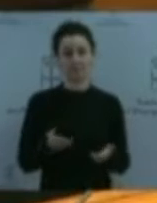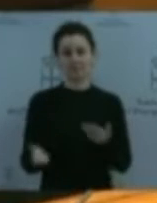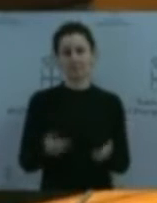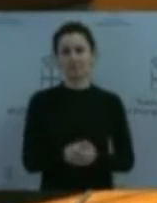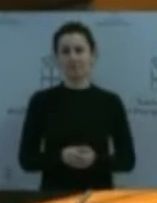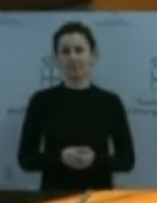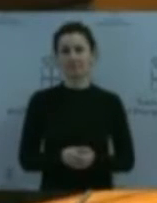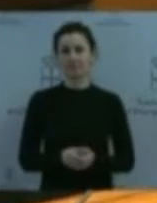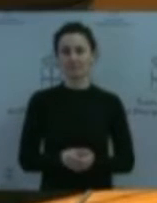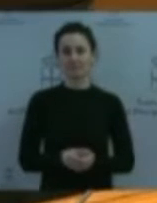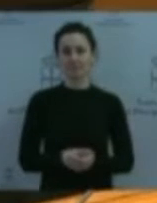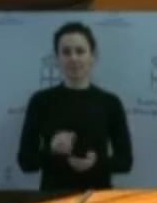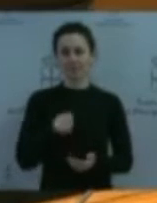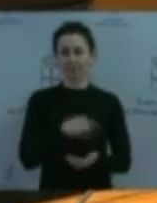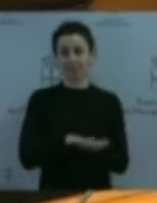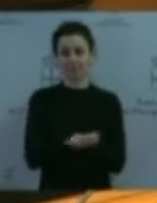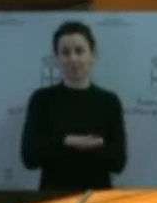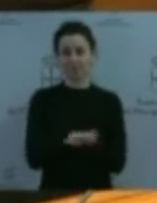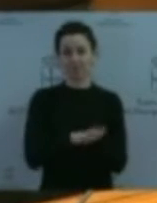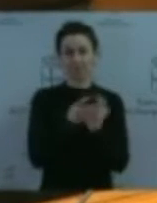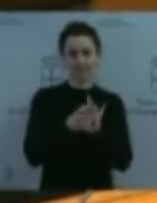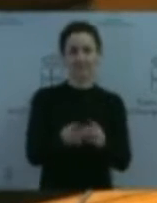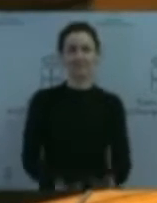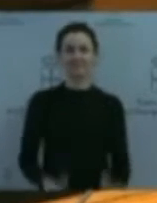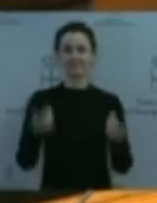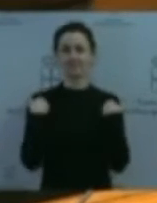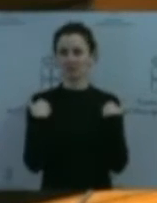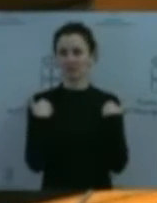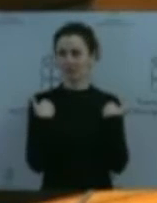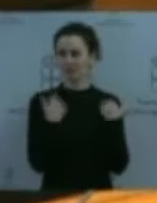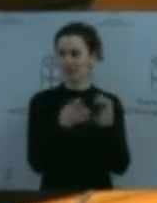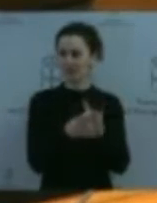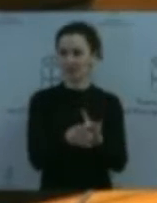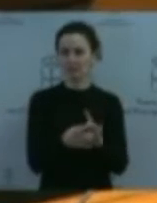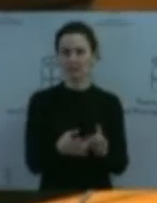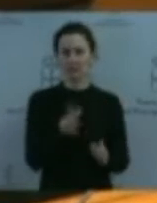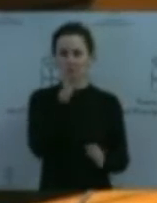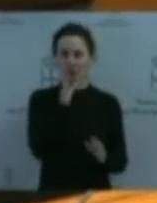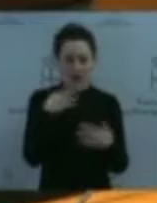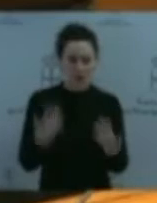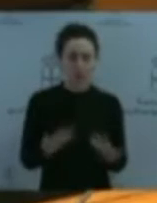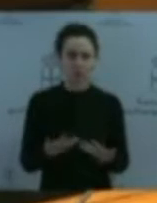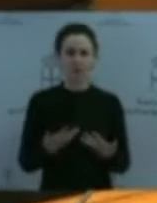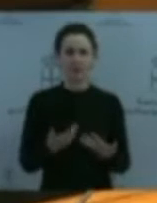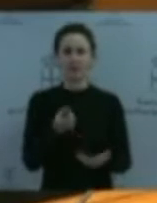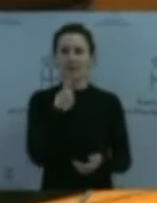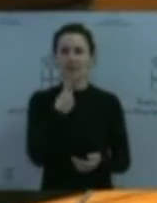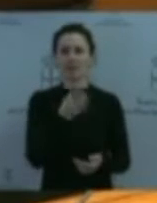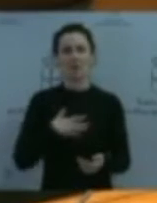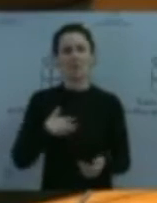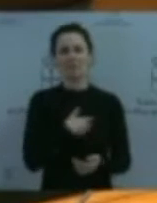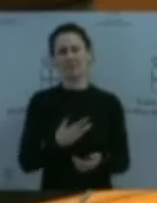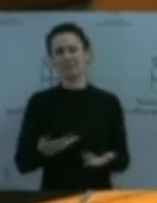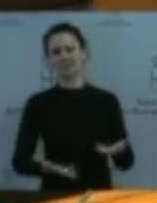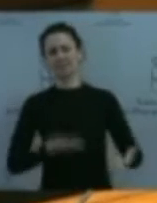con su responsabilidad, sino que en la actualidad está demostrando una dejación de funciones que es muy preocupante. Antes decía el portavoz socialista que se